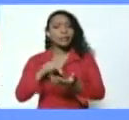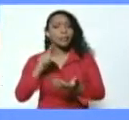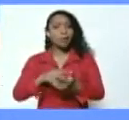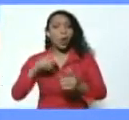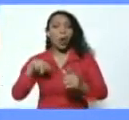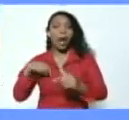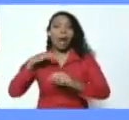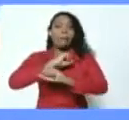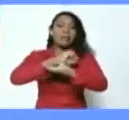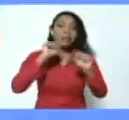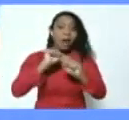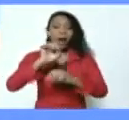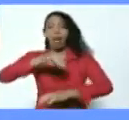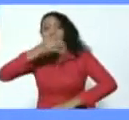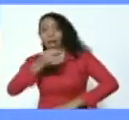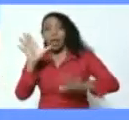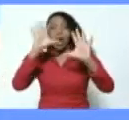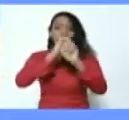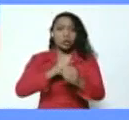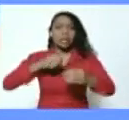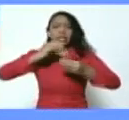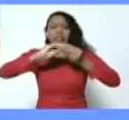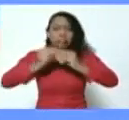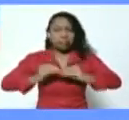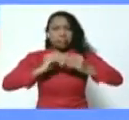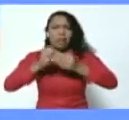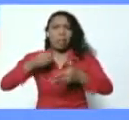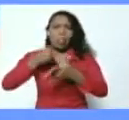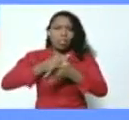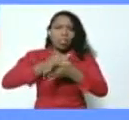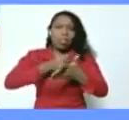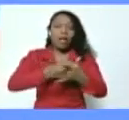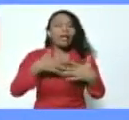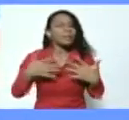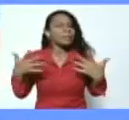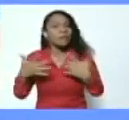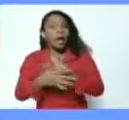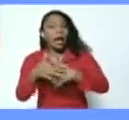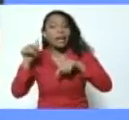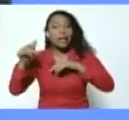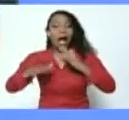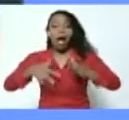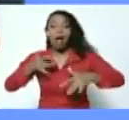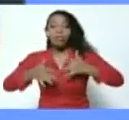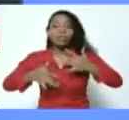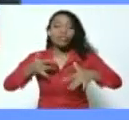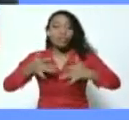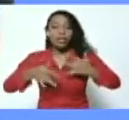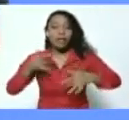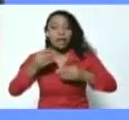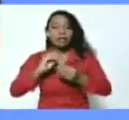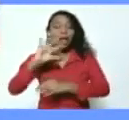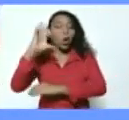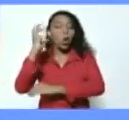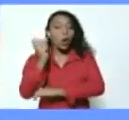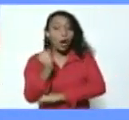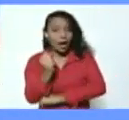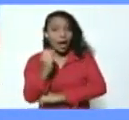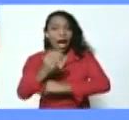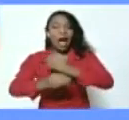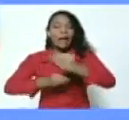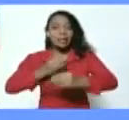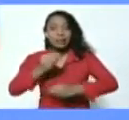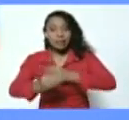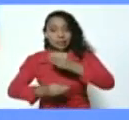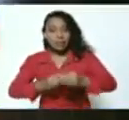mañana, tarde y noche empeñados, empeñadas en que este evento lograse las expectativas